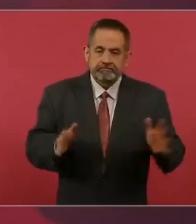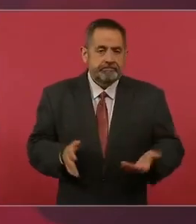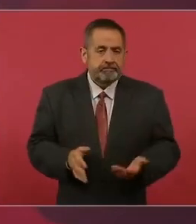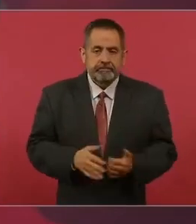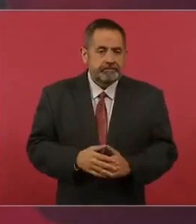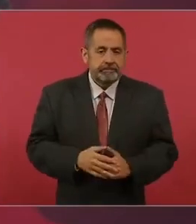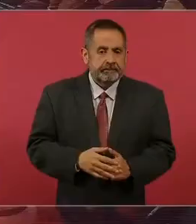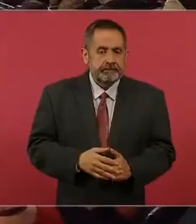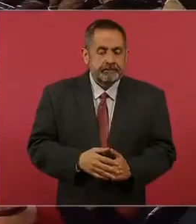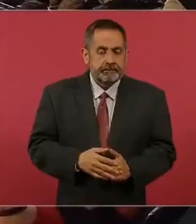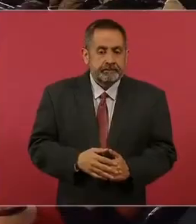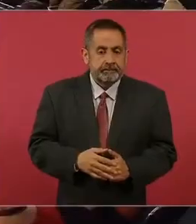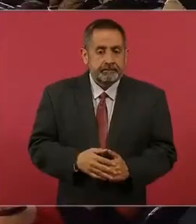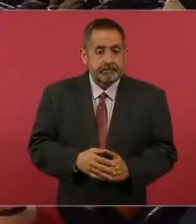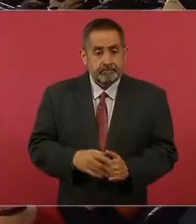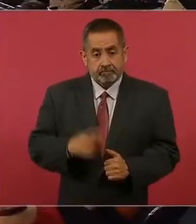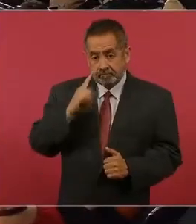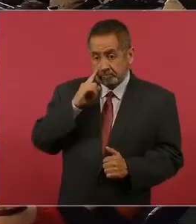de tener